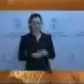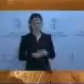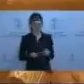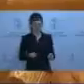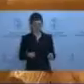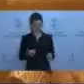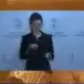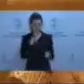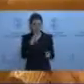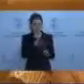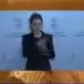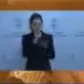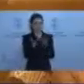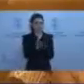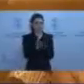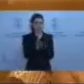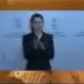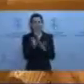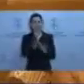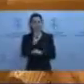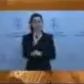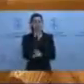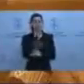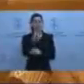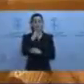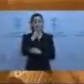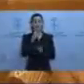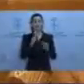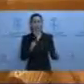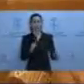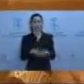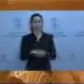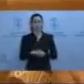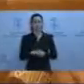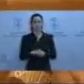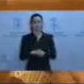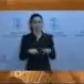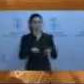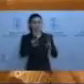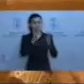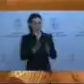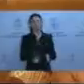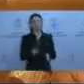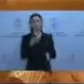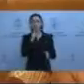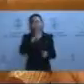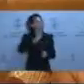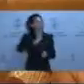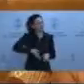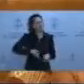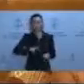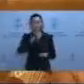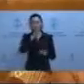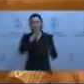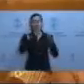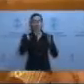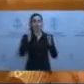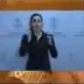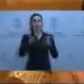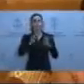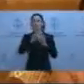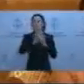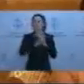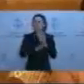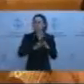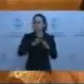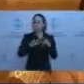de ese expediente sancionador, el órgano competente, señor consejero, es usted, directamente. Es quien tiene que instruirlos y quien